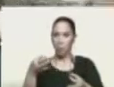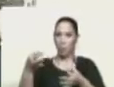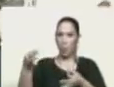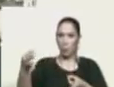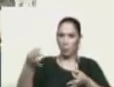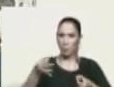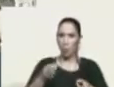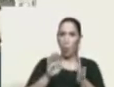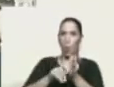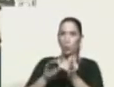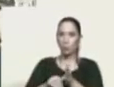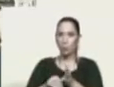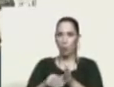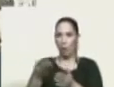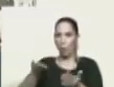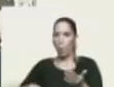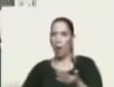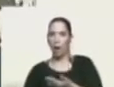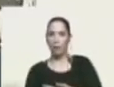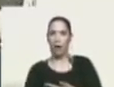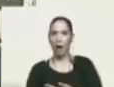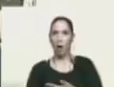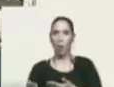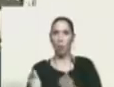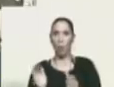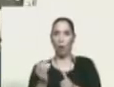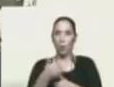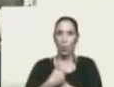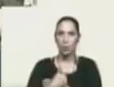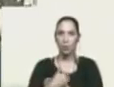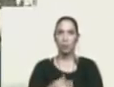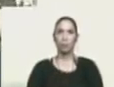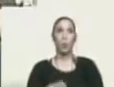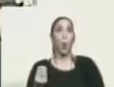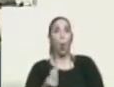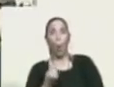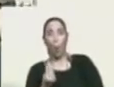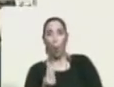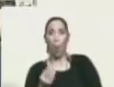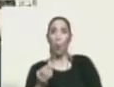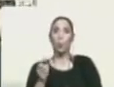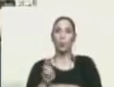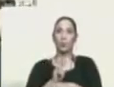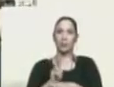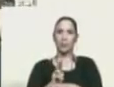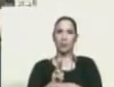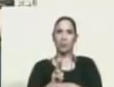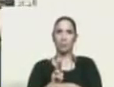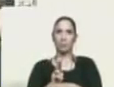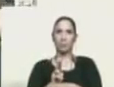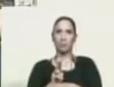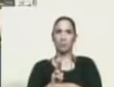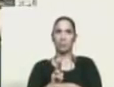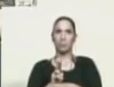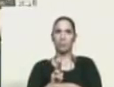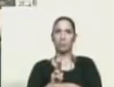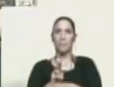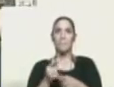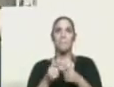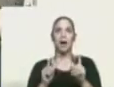eran o engavetados o muchas veces utilizados para, como dije inicialmente, delinquir,